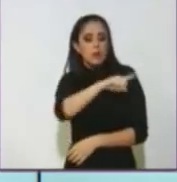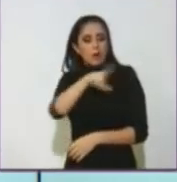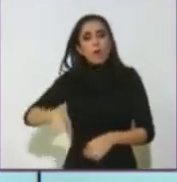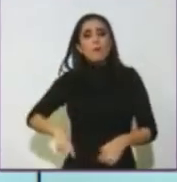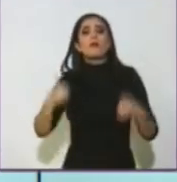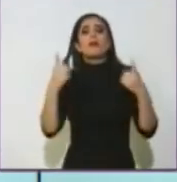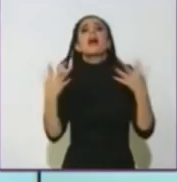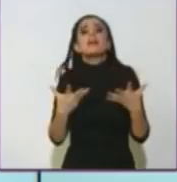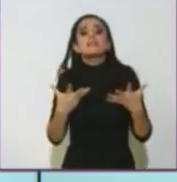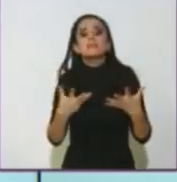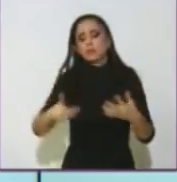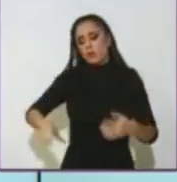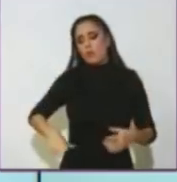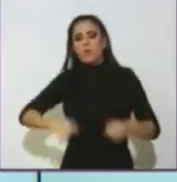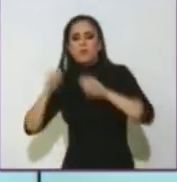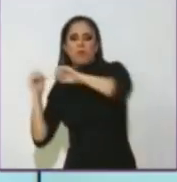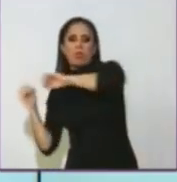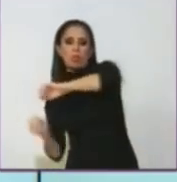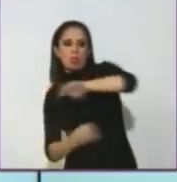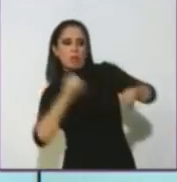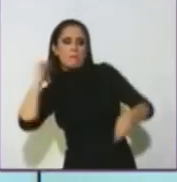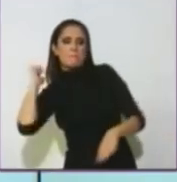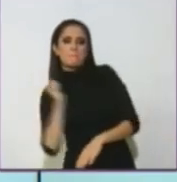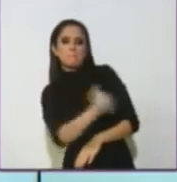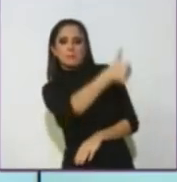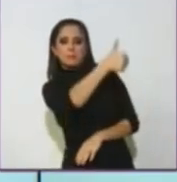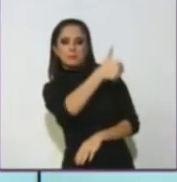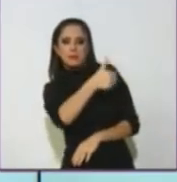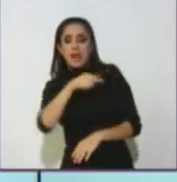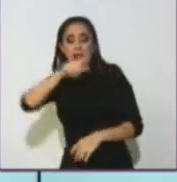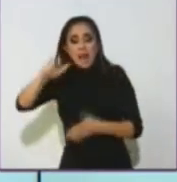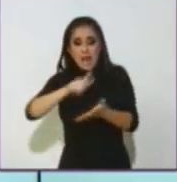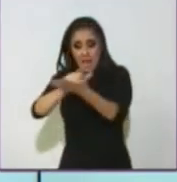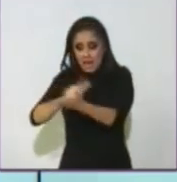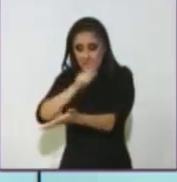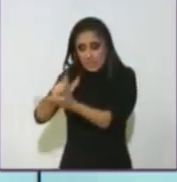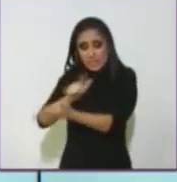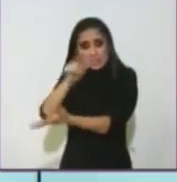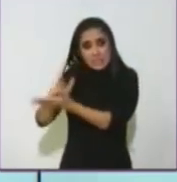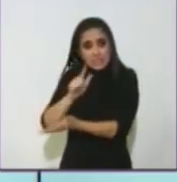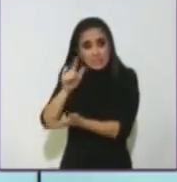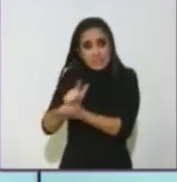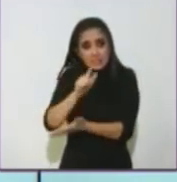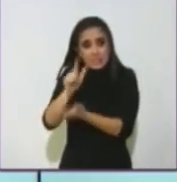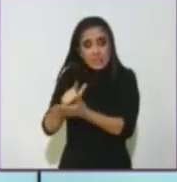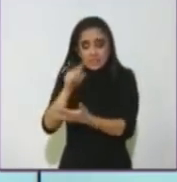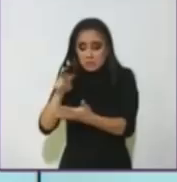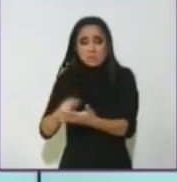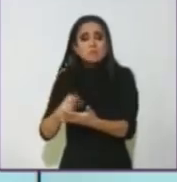dejarnos abandonados con leyes a modo en donde desafortunadamente